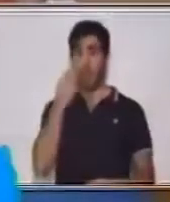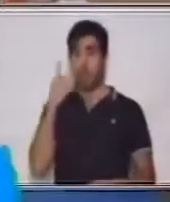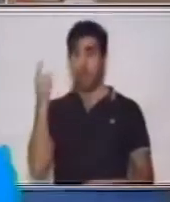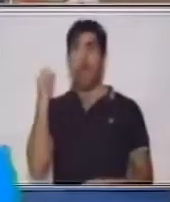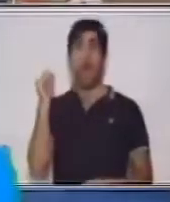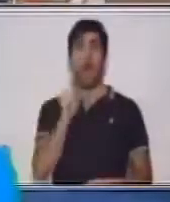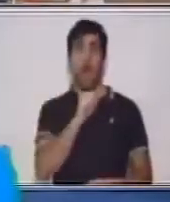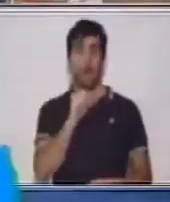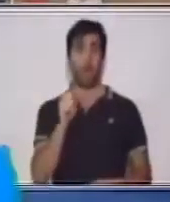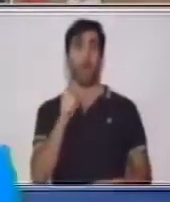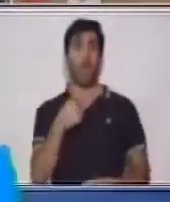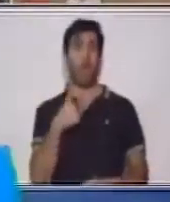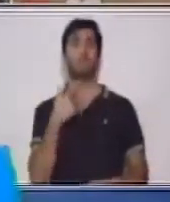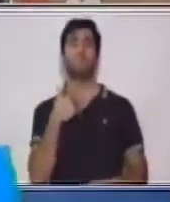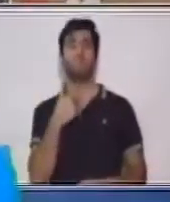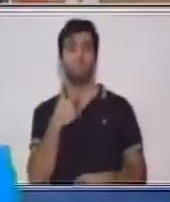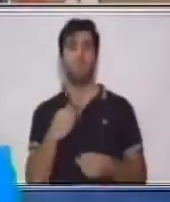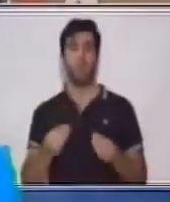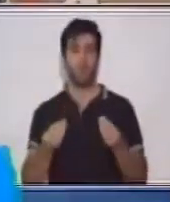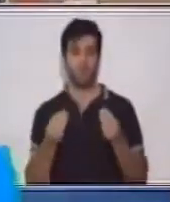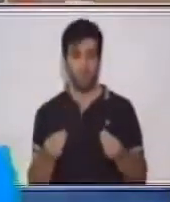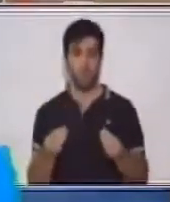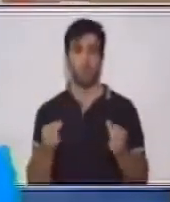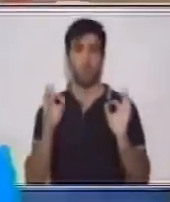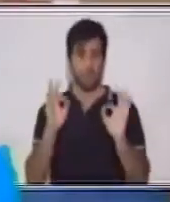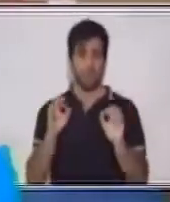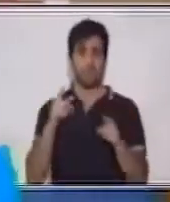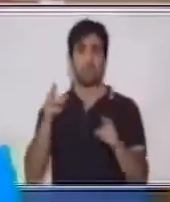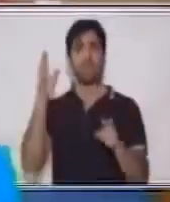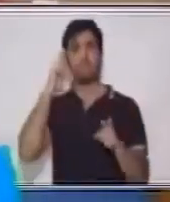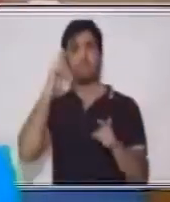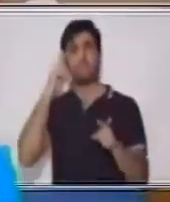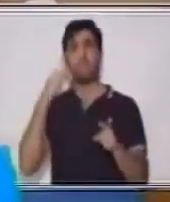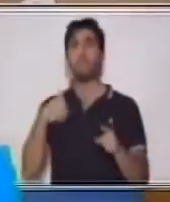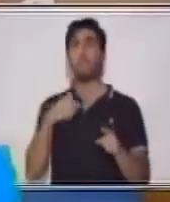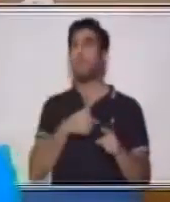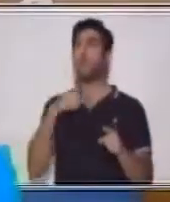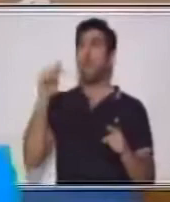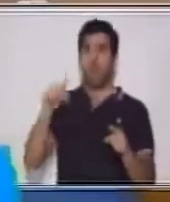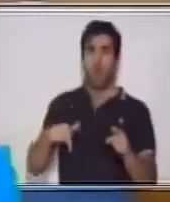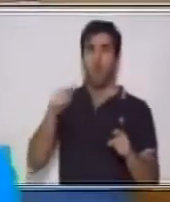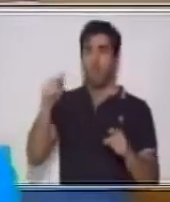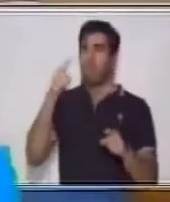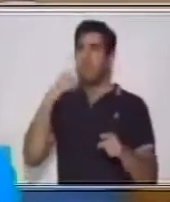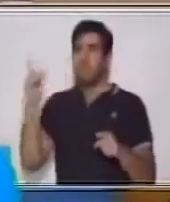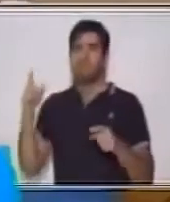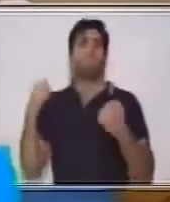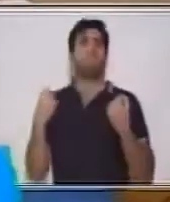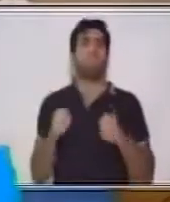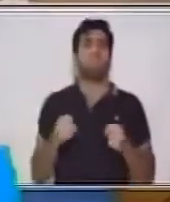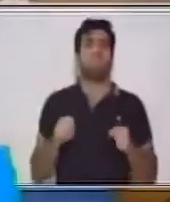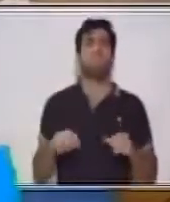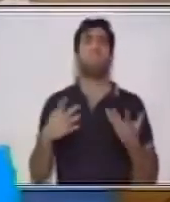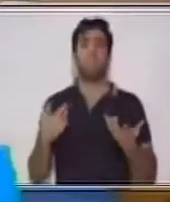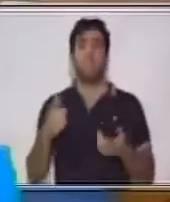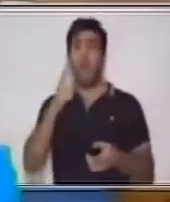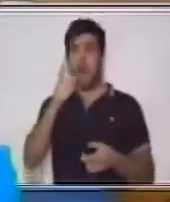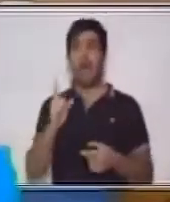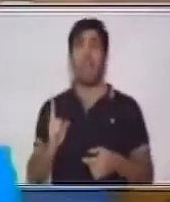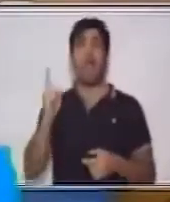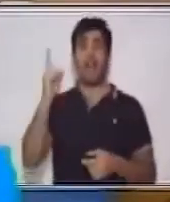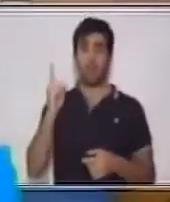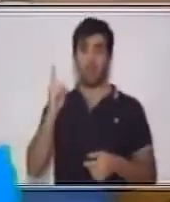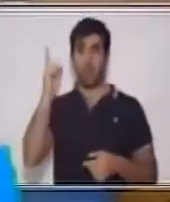mí me gustó un montón. A ver, quiero que recordemos cuáles fueron las acciones que el monito realizó. Subía,